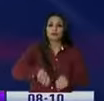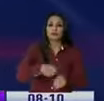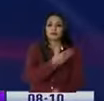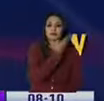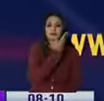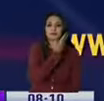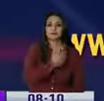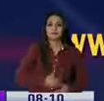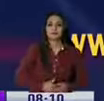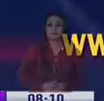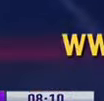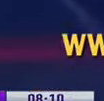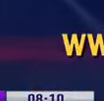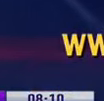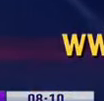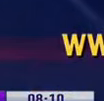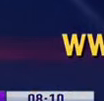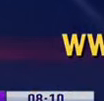a